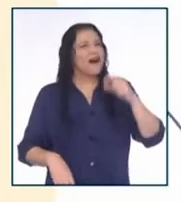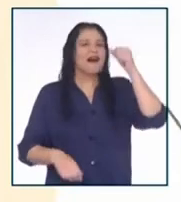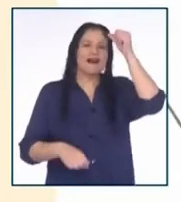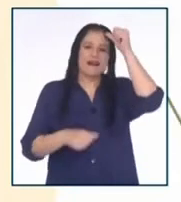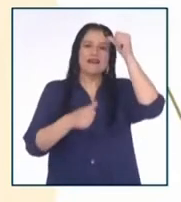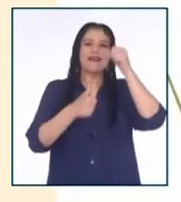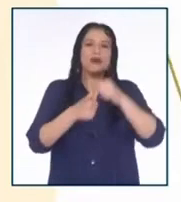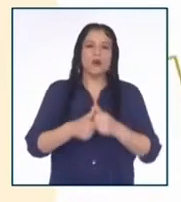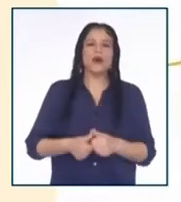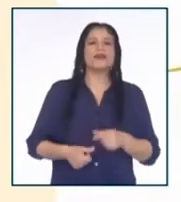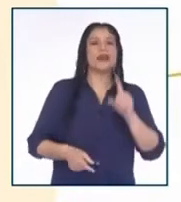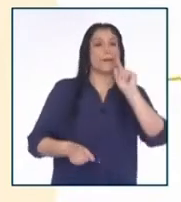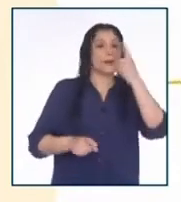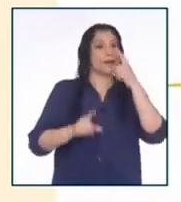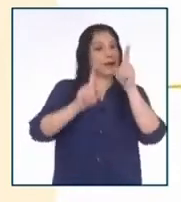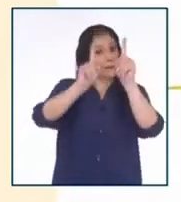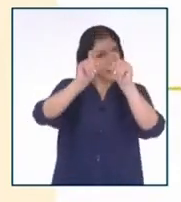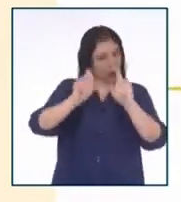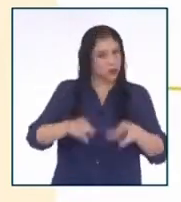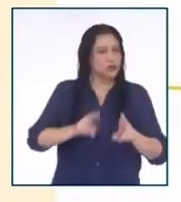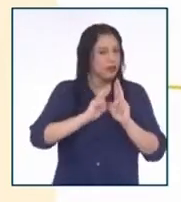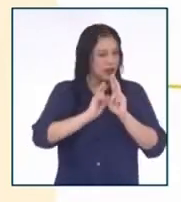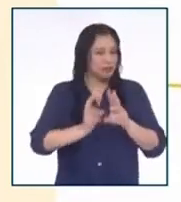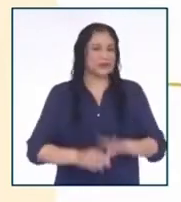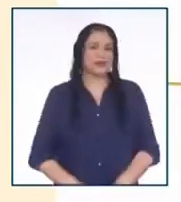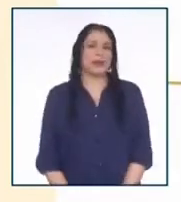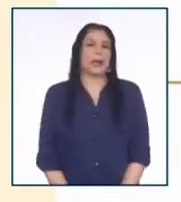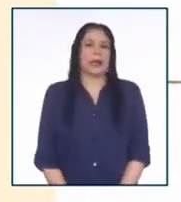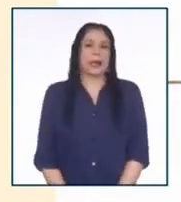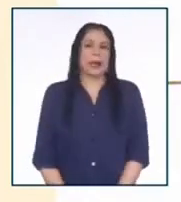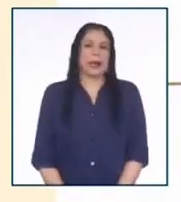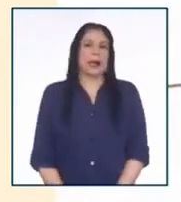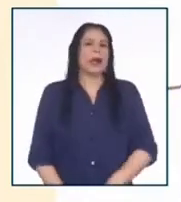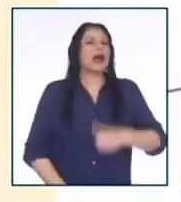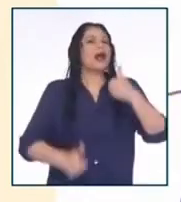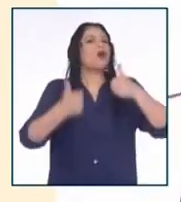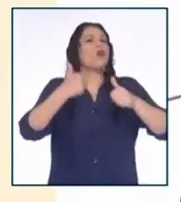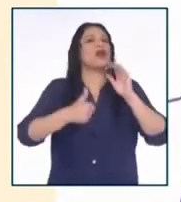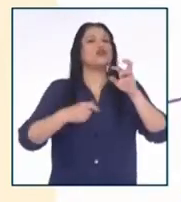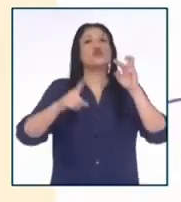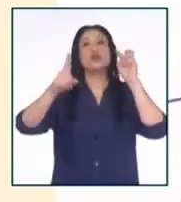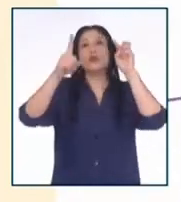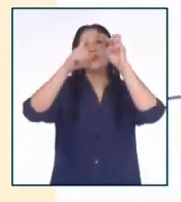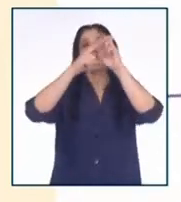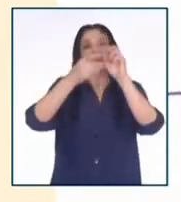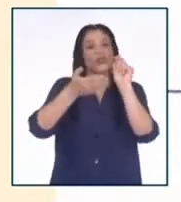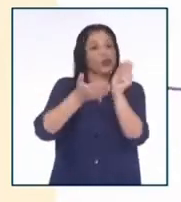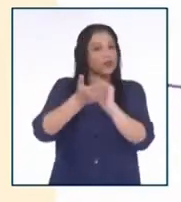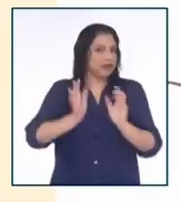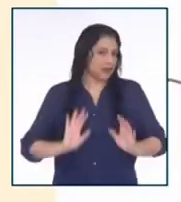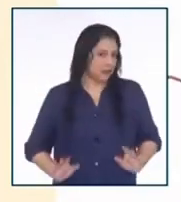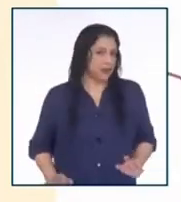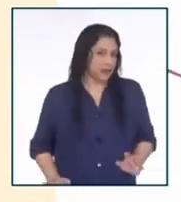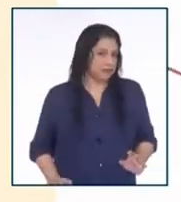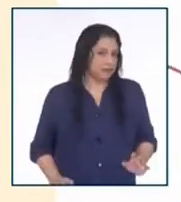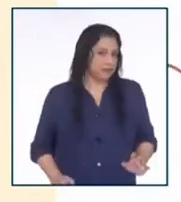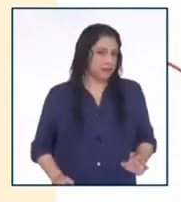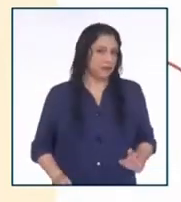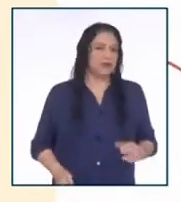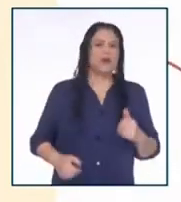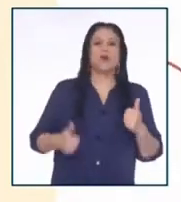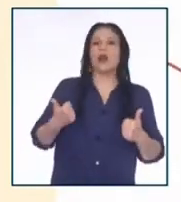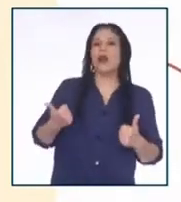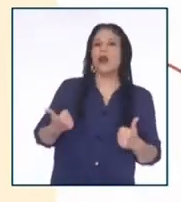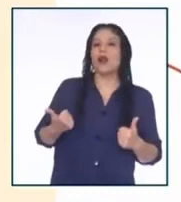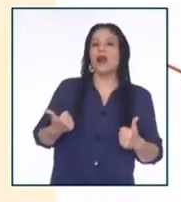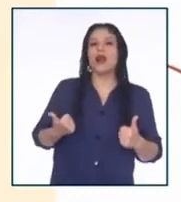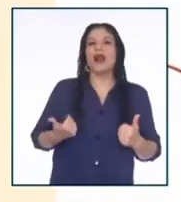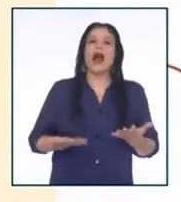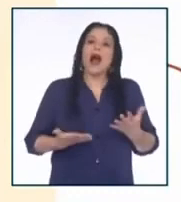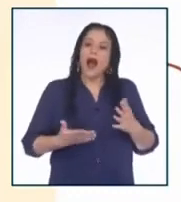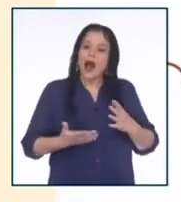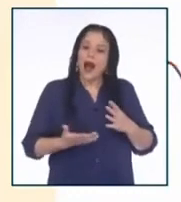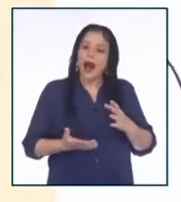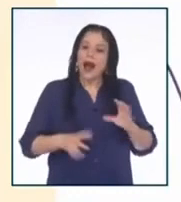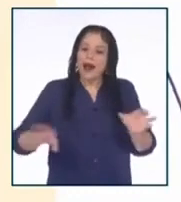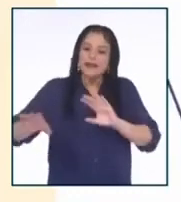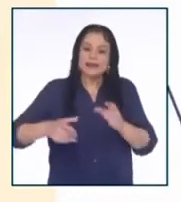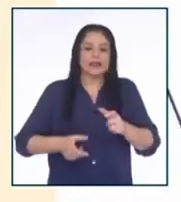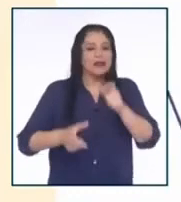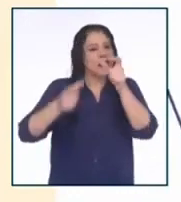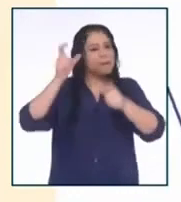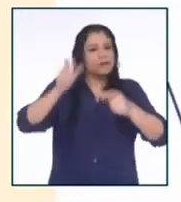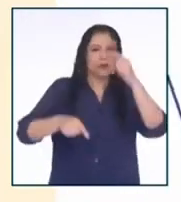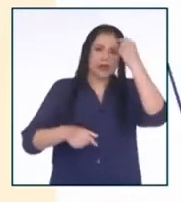profesora. Aquí va la primera pregunta y respuesta. ¿Cuál es tu propósito de escritura? En este caso fue persuadir a